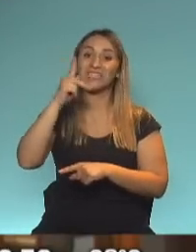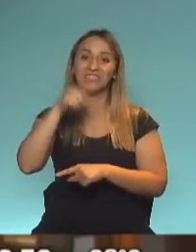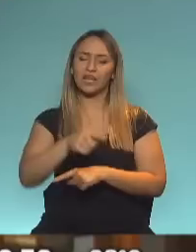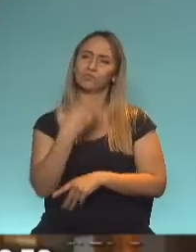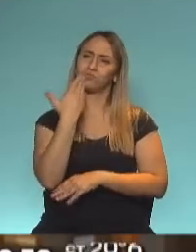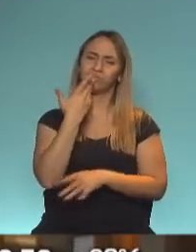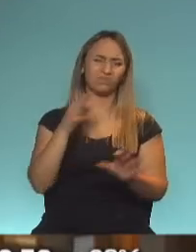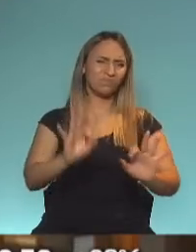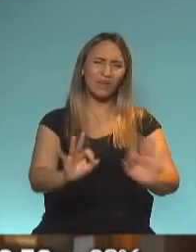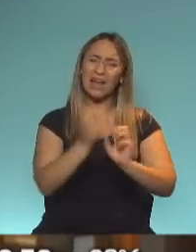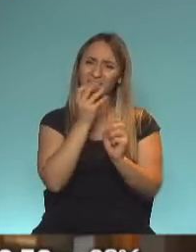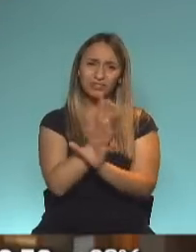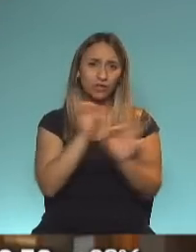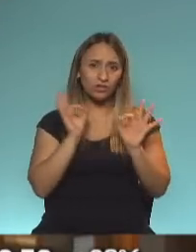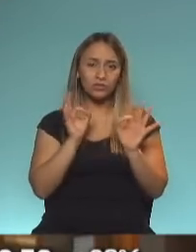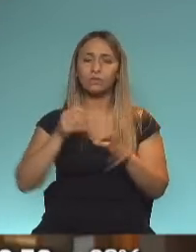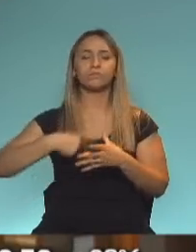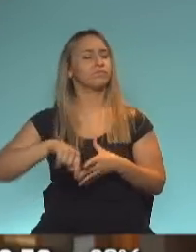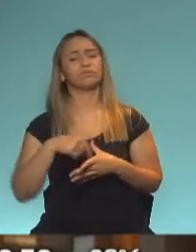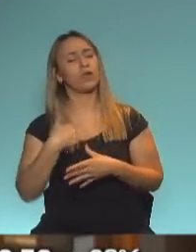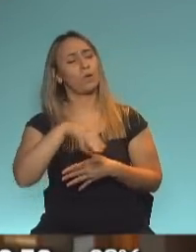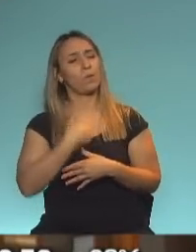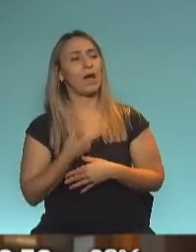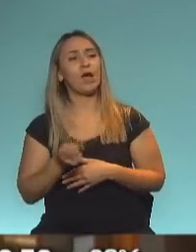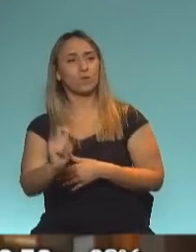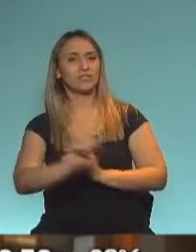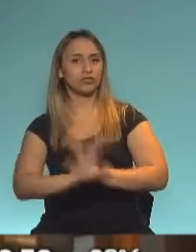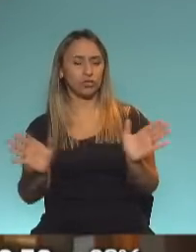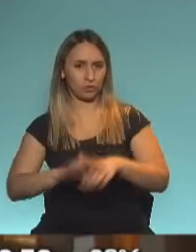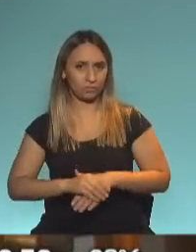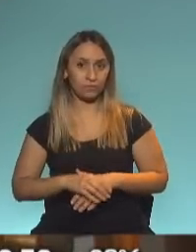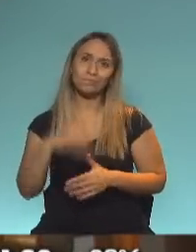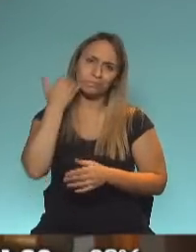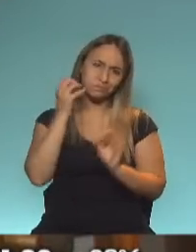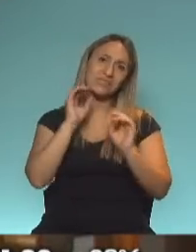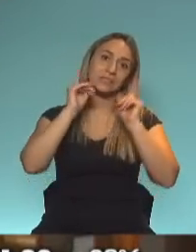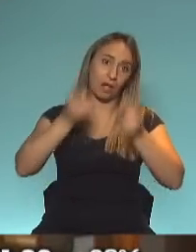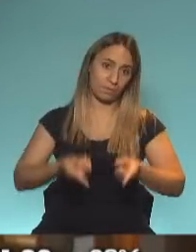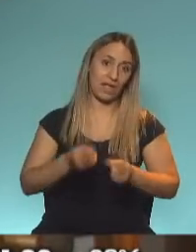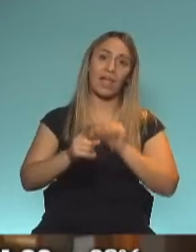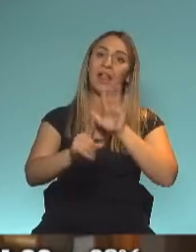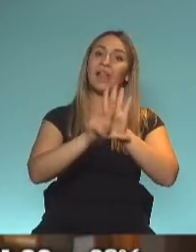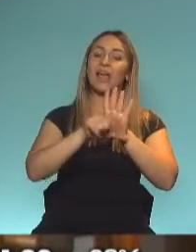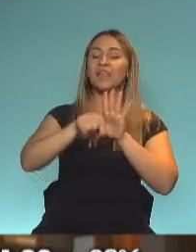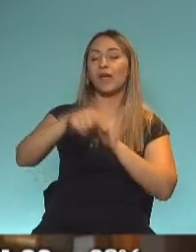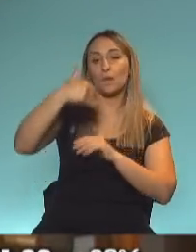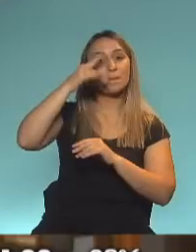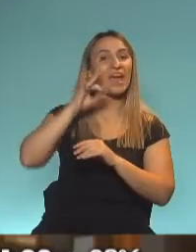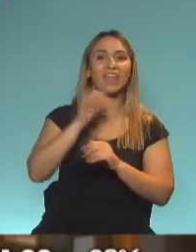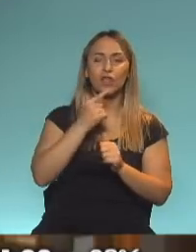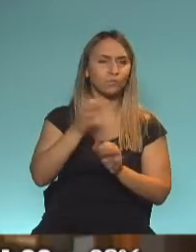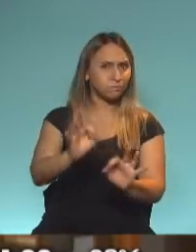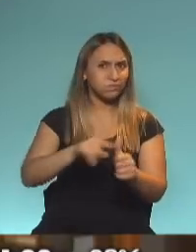decían que iban a ir a la justicia para ir contra la ley. Ya lo vivimos con la ley de medios, ¿no? Este sistema. Ya lo